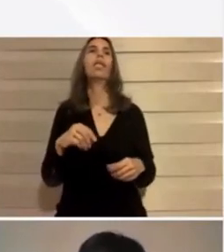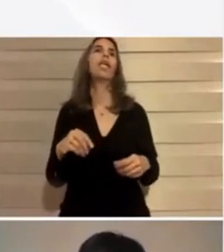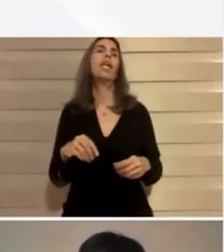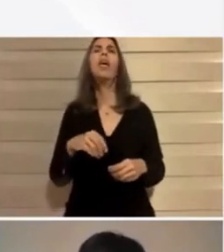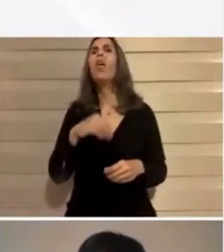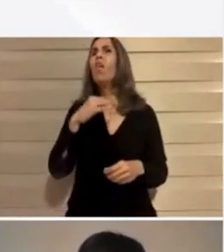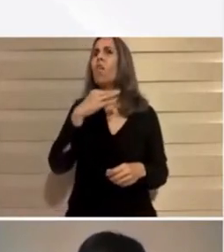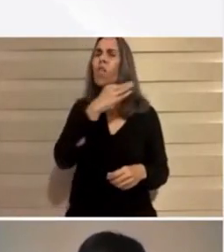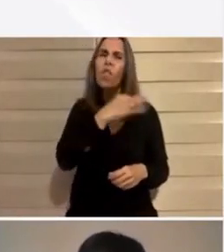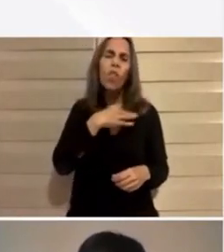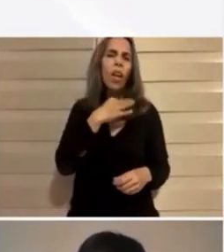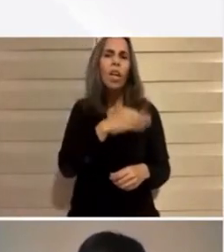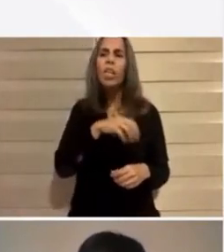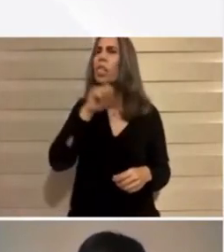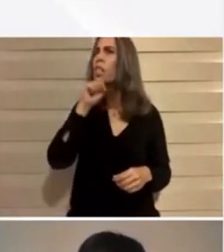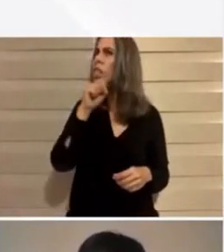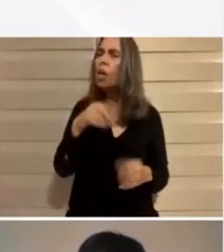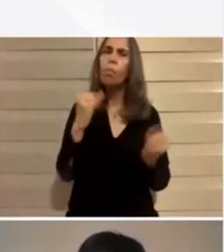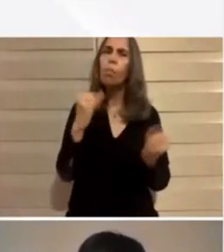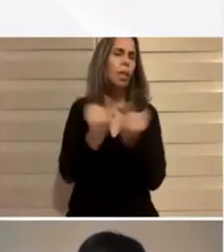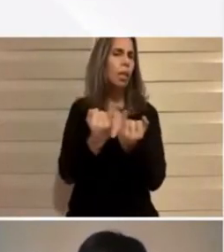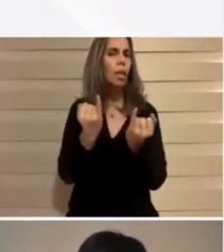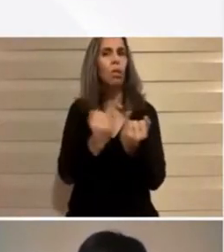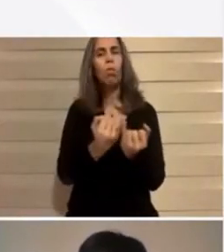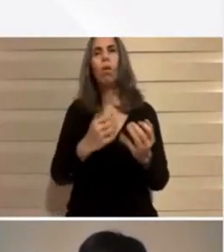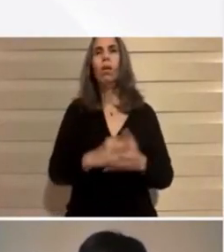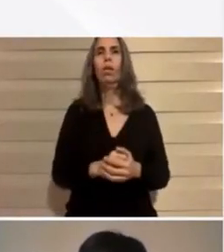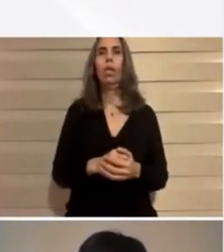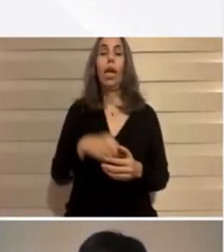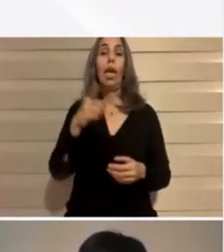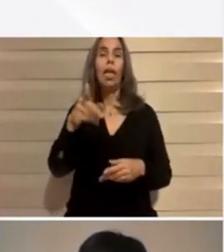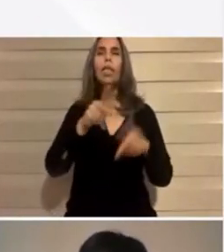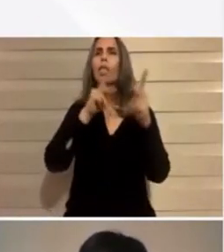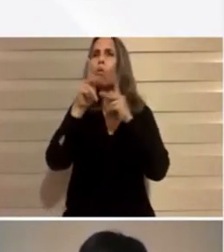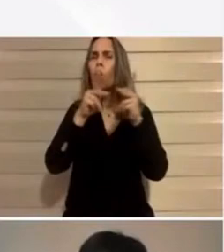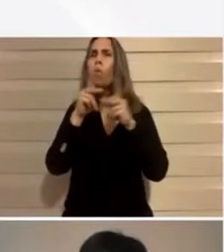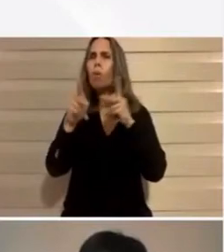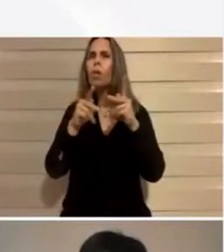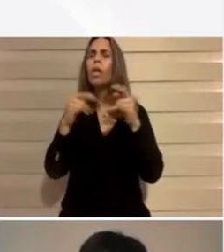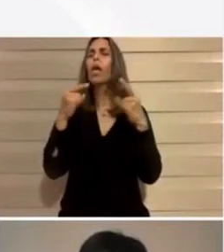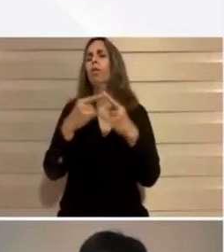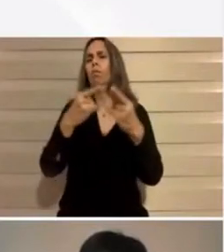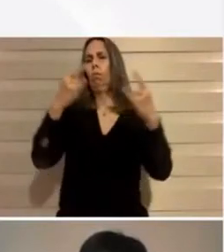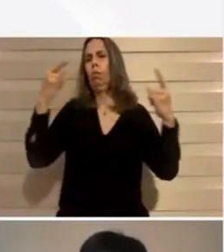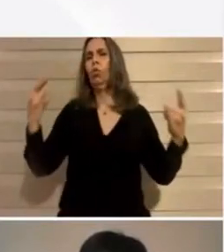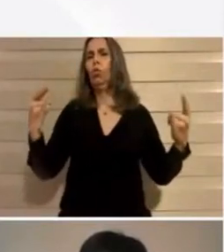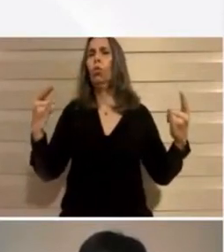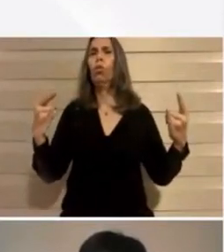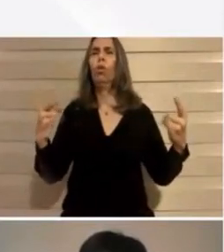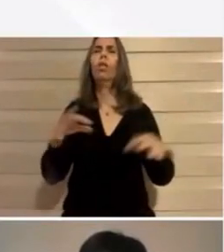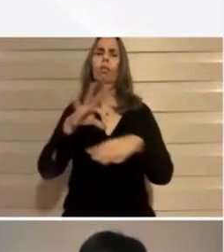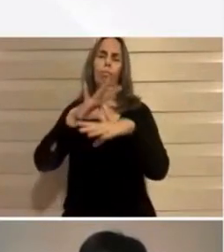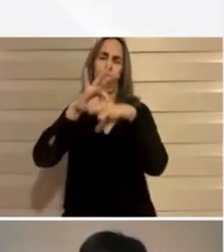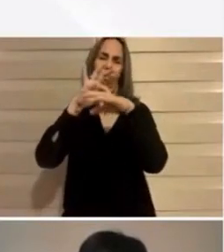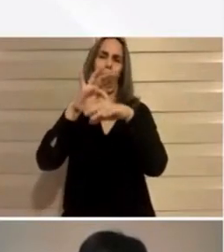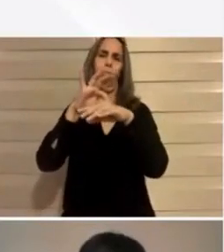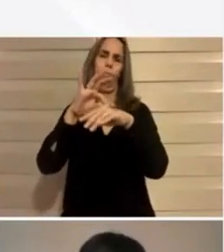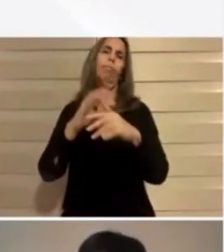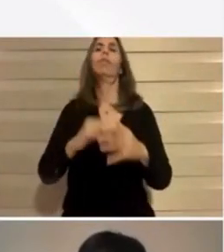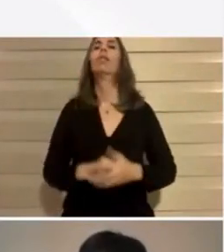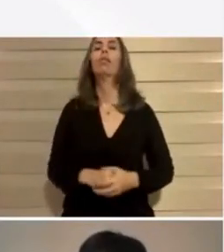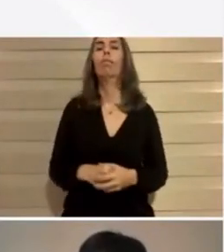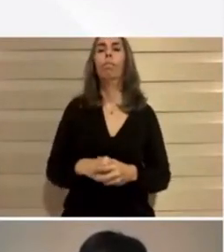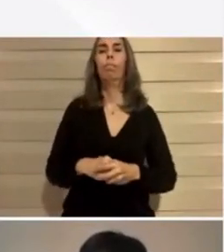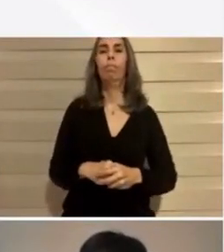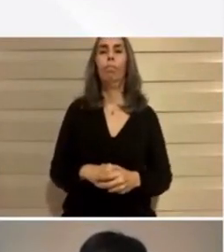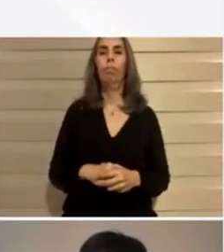voy a contar una pequeña historia, María Fernanda, y pues obviamente a todos los que nos escuchan. Y es una historia que no te